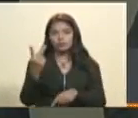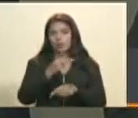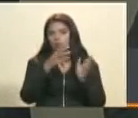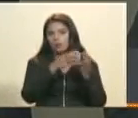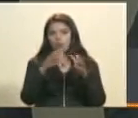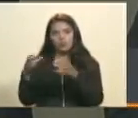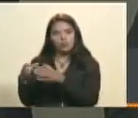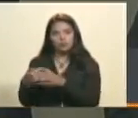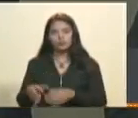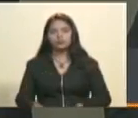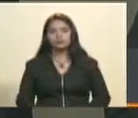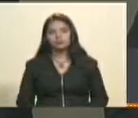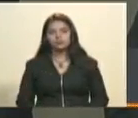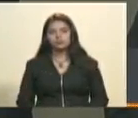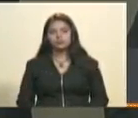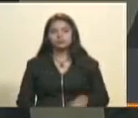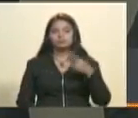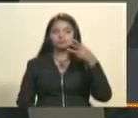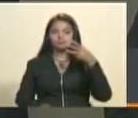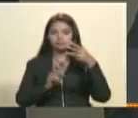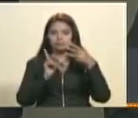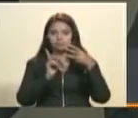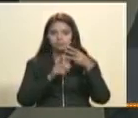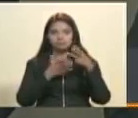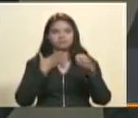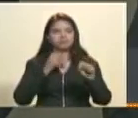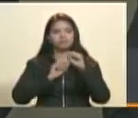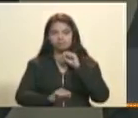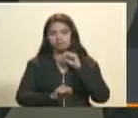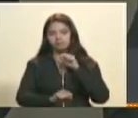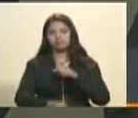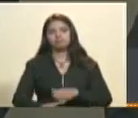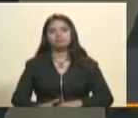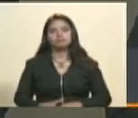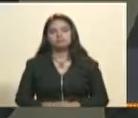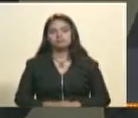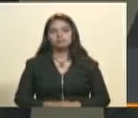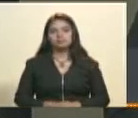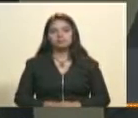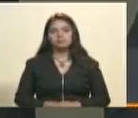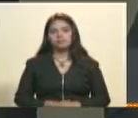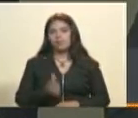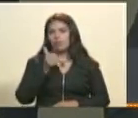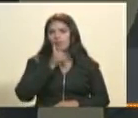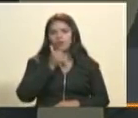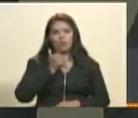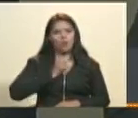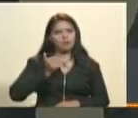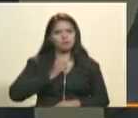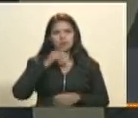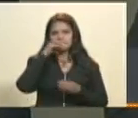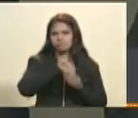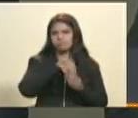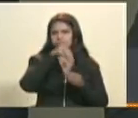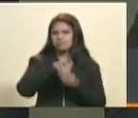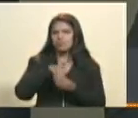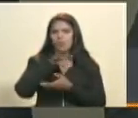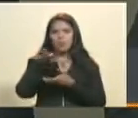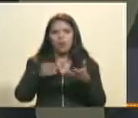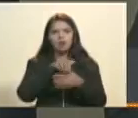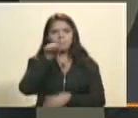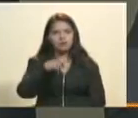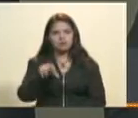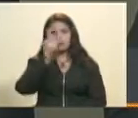partes. Tercero, rechazar toda intromisión en los asuntos internos de